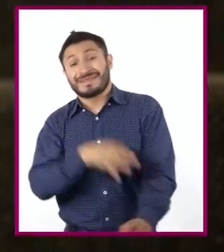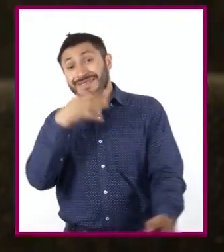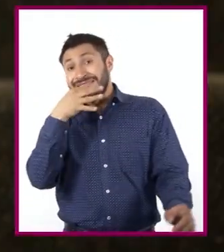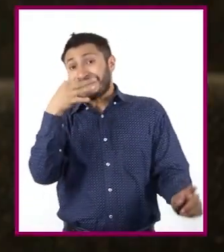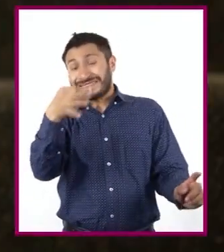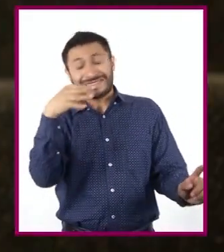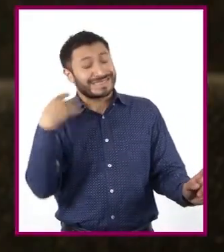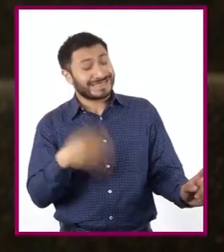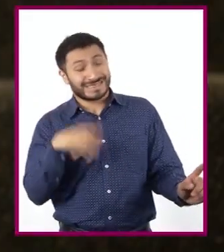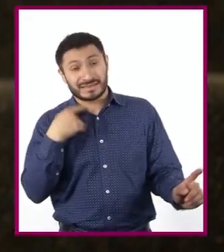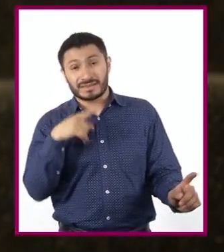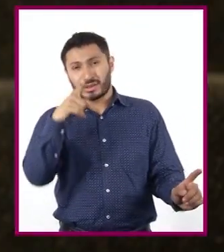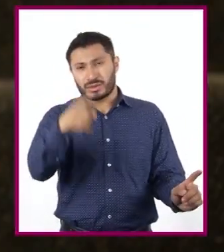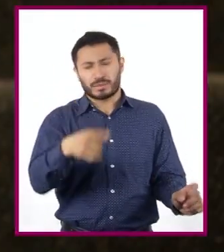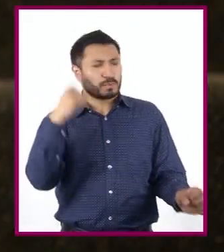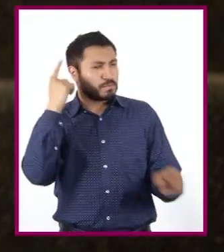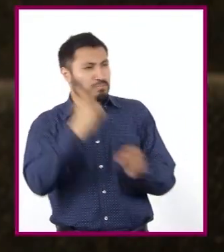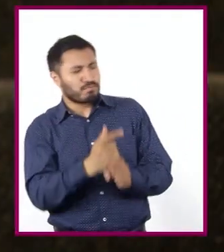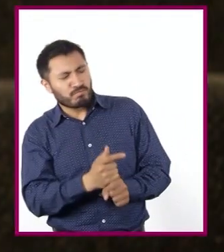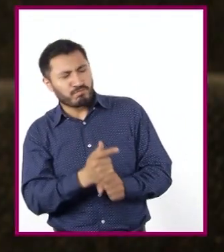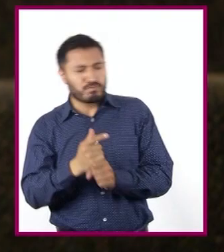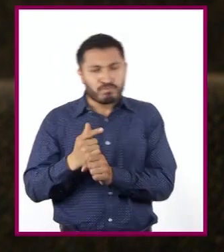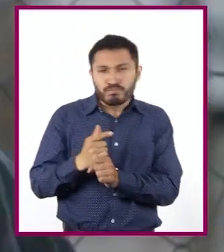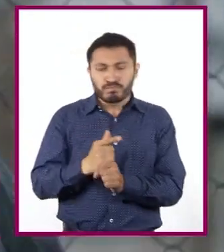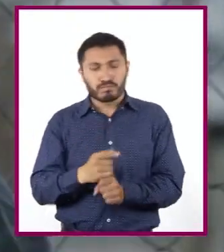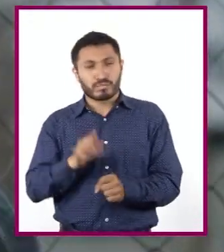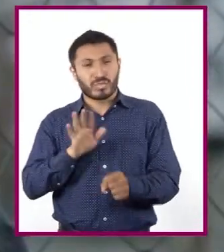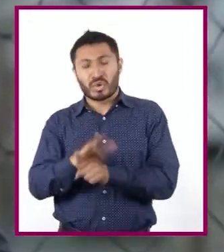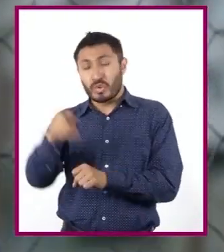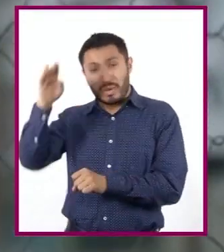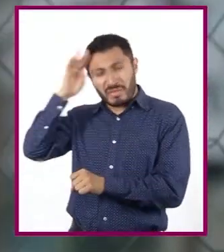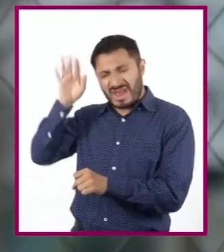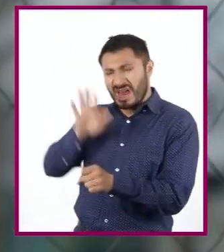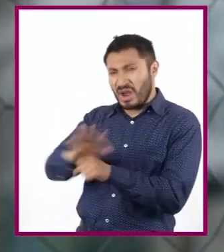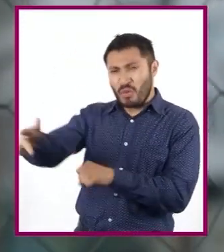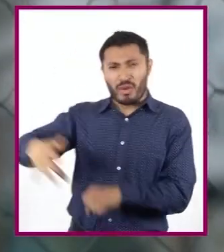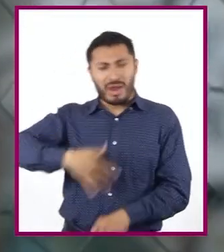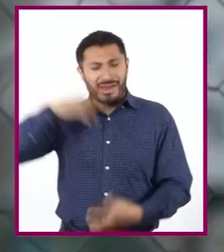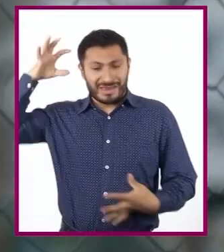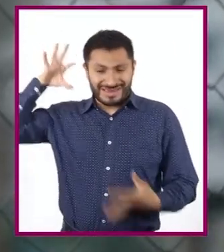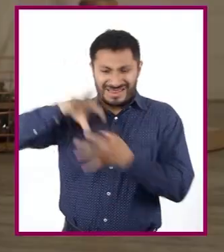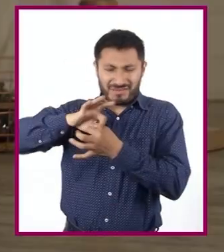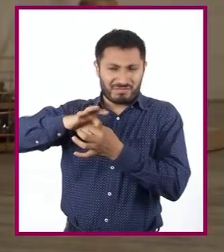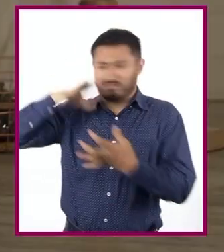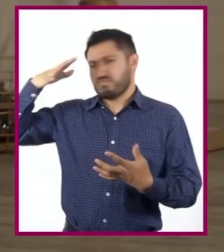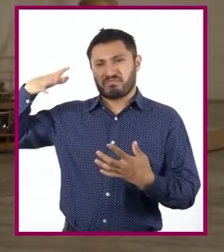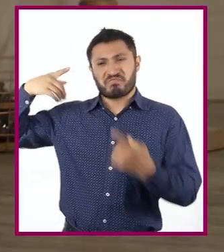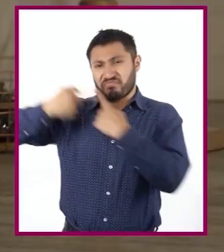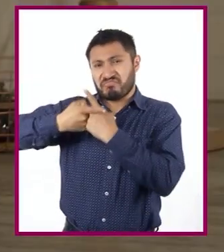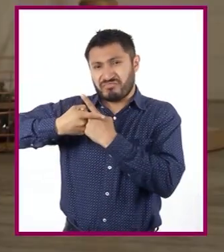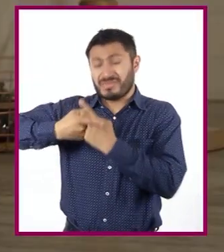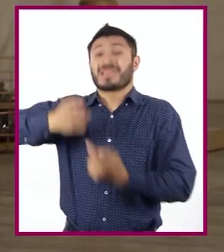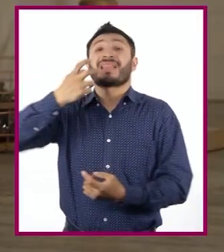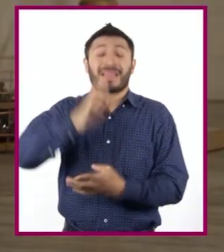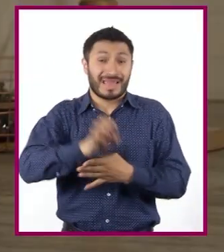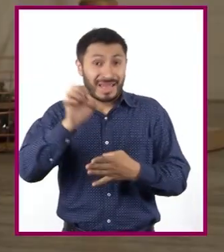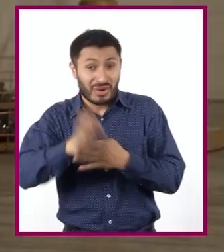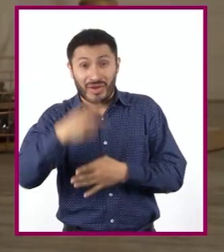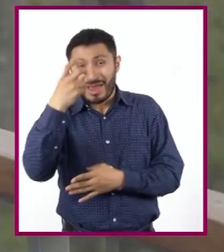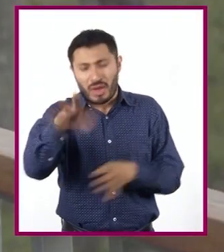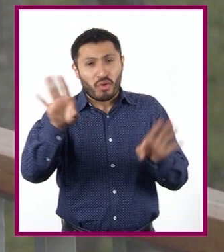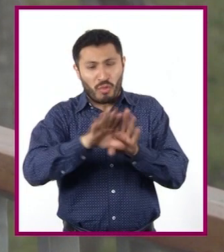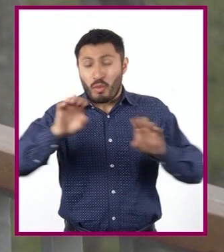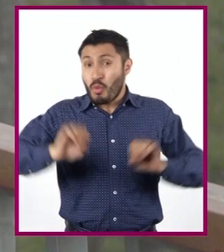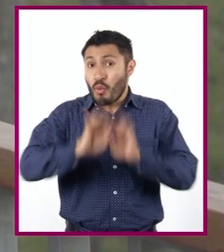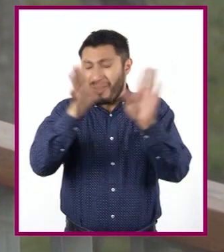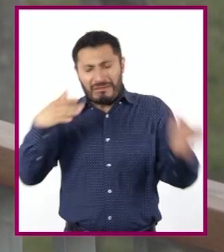permite transportarnos a esos lugares que nunca hemos conocido. Entonces es maravilloso. O sea, nosotros como psiquiatras y terapeutas utilizamos mucho el recurso